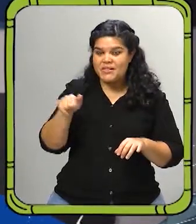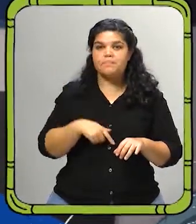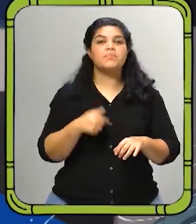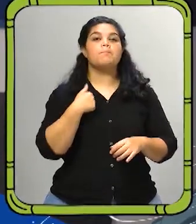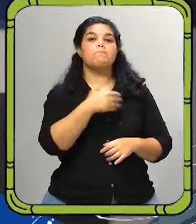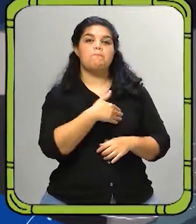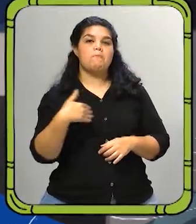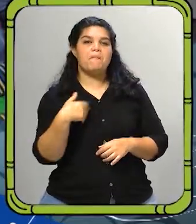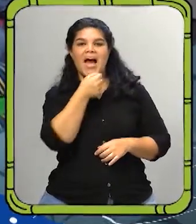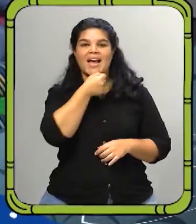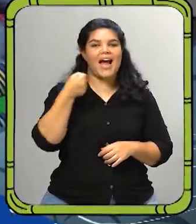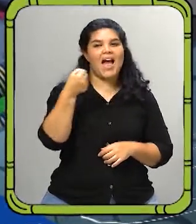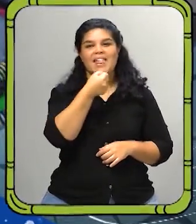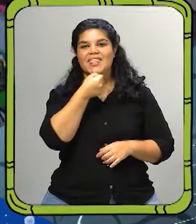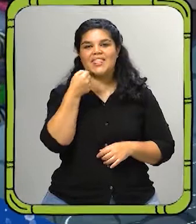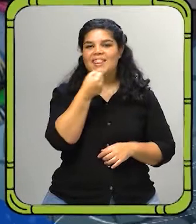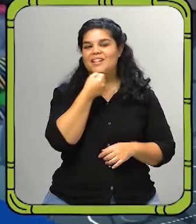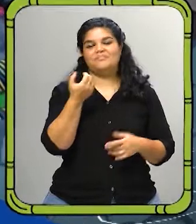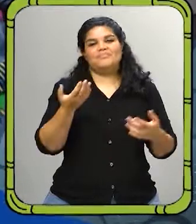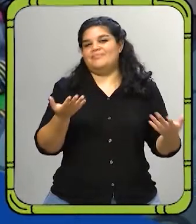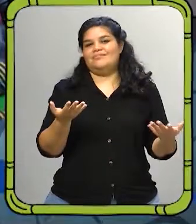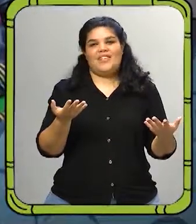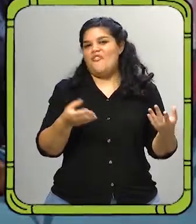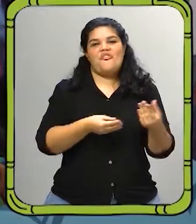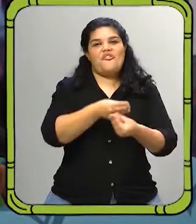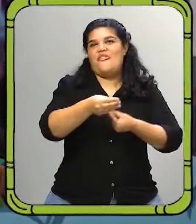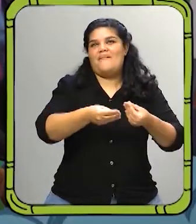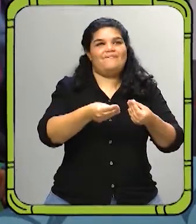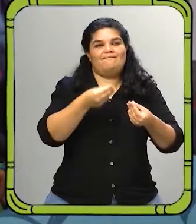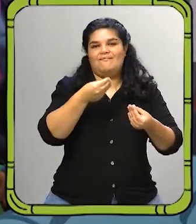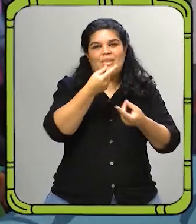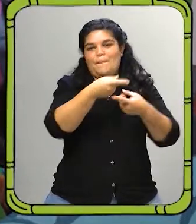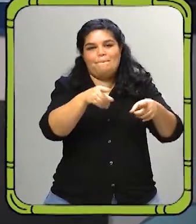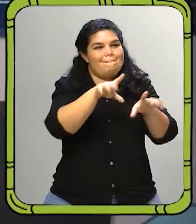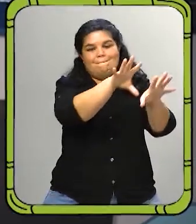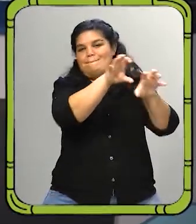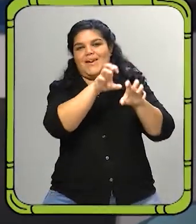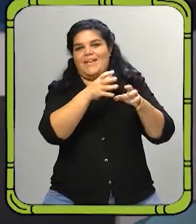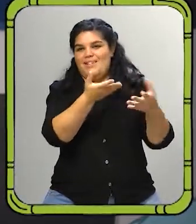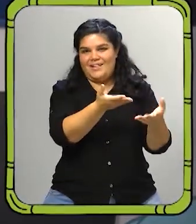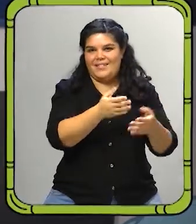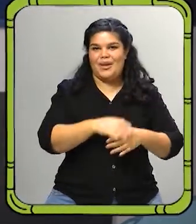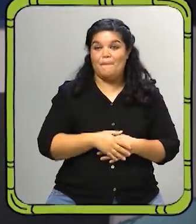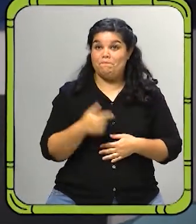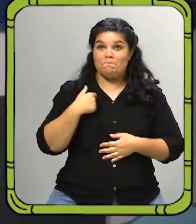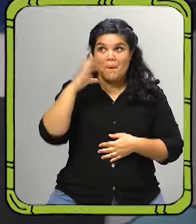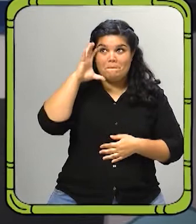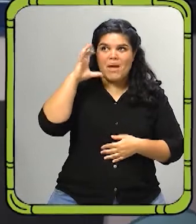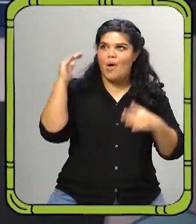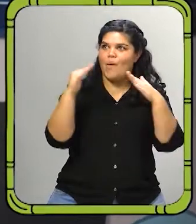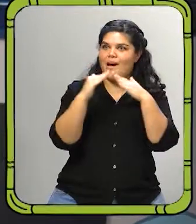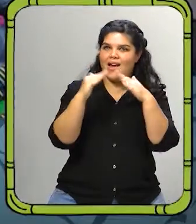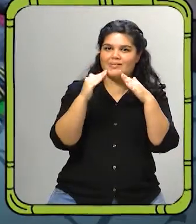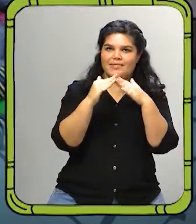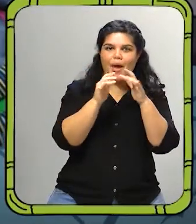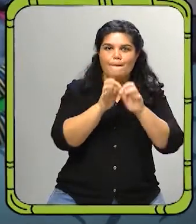madre canta. Wow. Entonces, había como, sí, y me acuerdo en mi casa había un piano de cola, que es como un piano